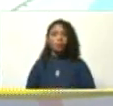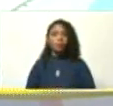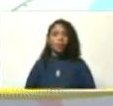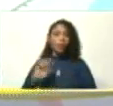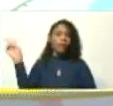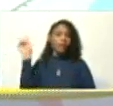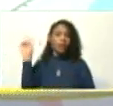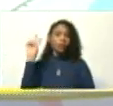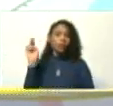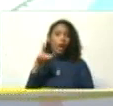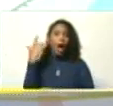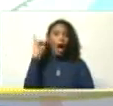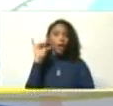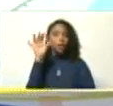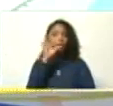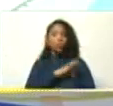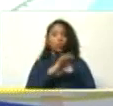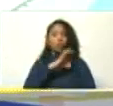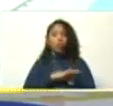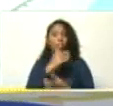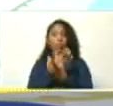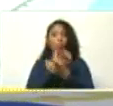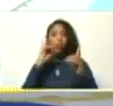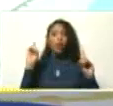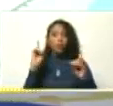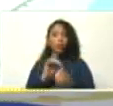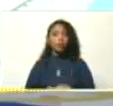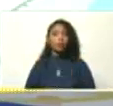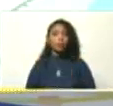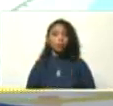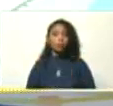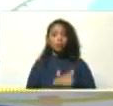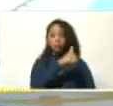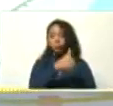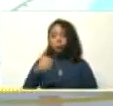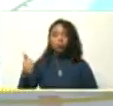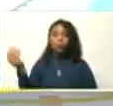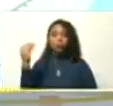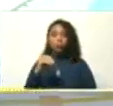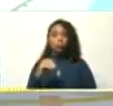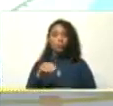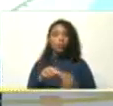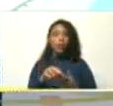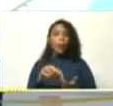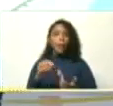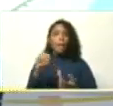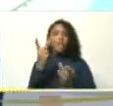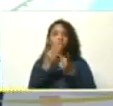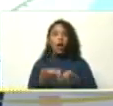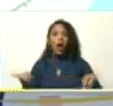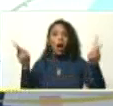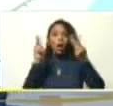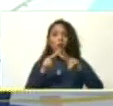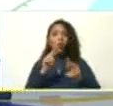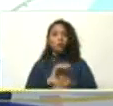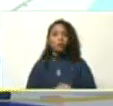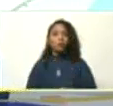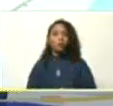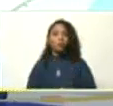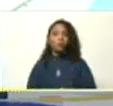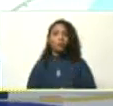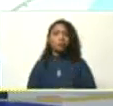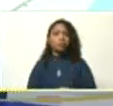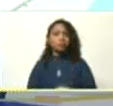Venezuela tiene una sociedad democrática, cada vez con mayores valores, que se han